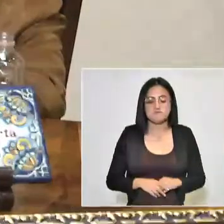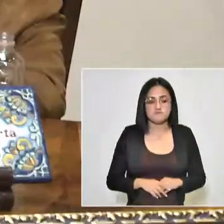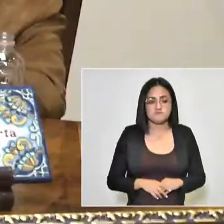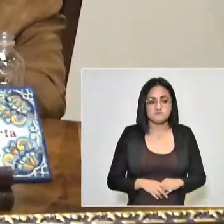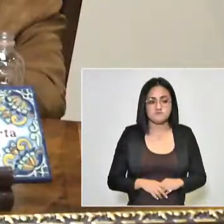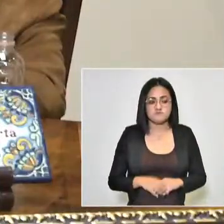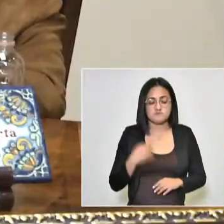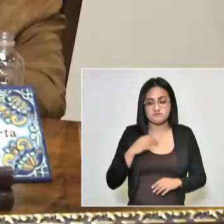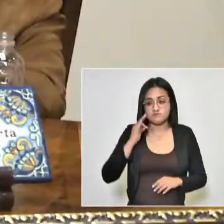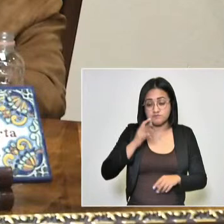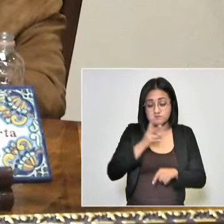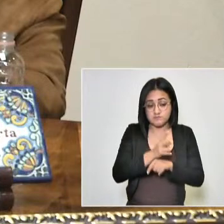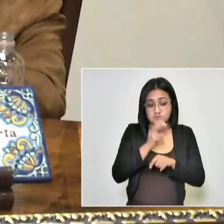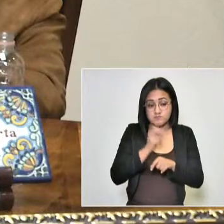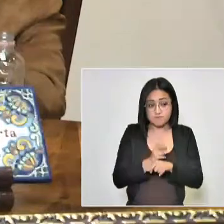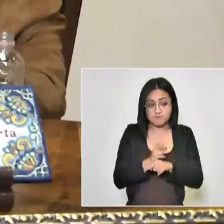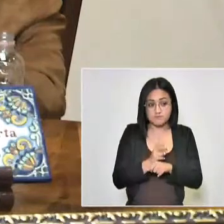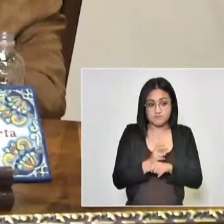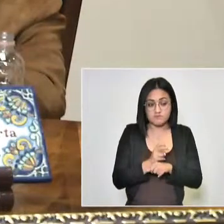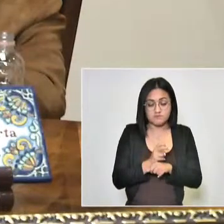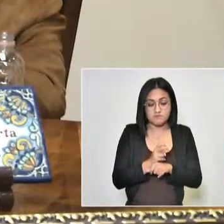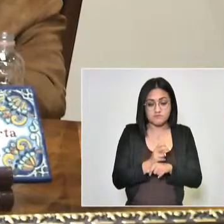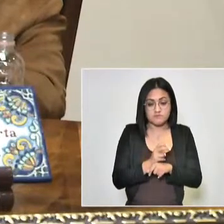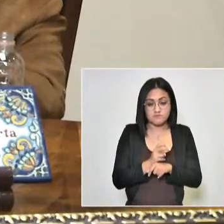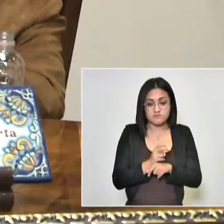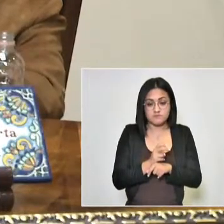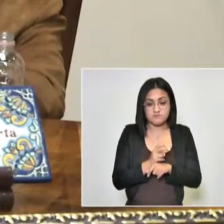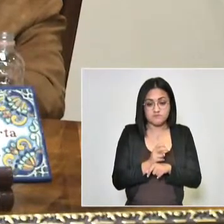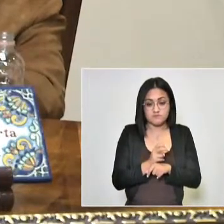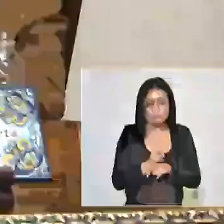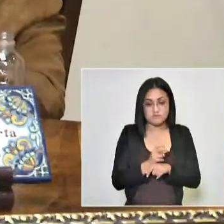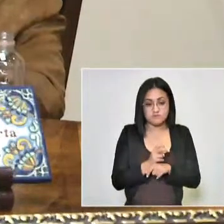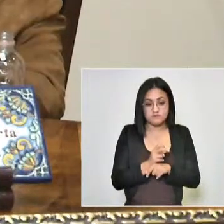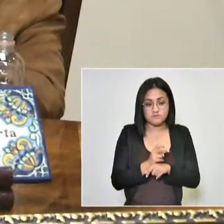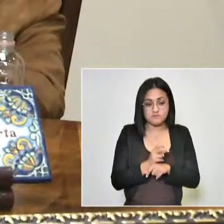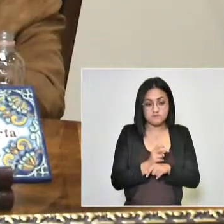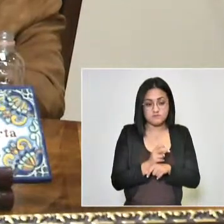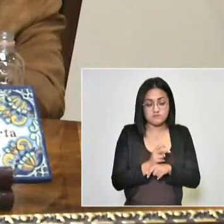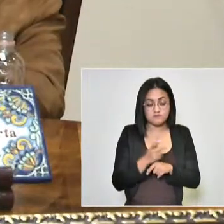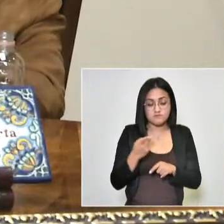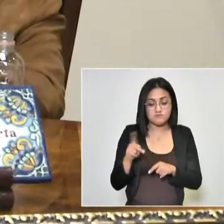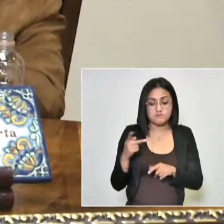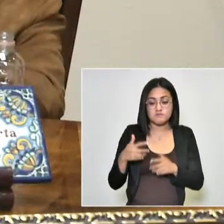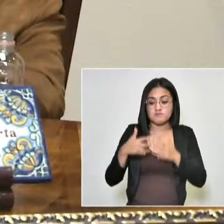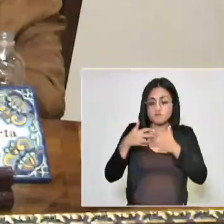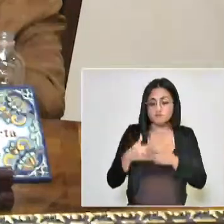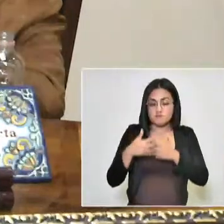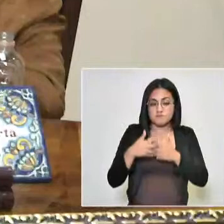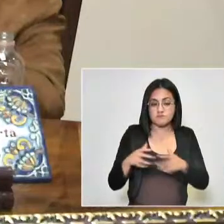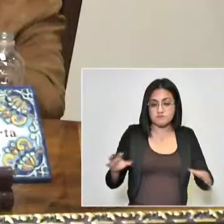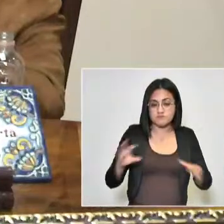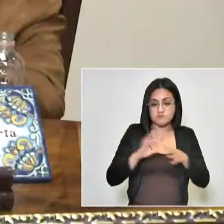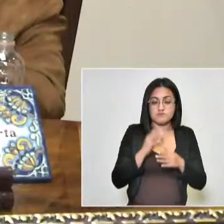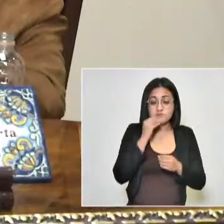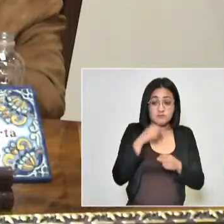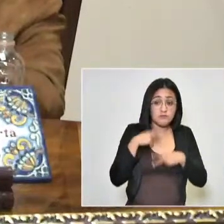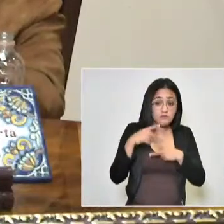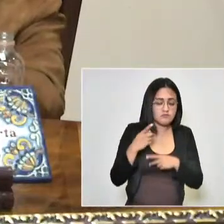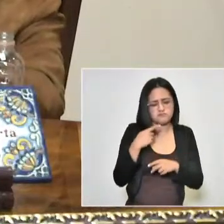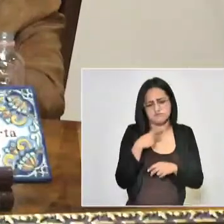No acepté la invitación de los empresarios de ir a comer allá.